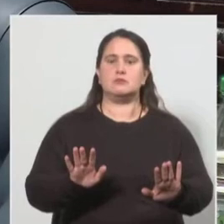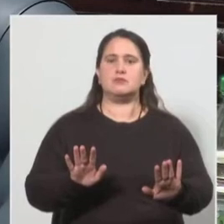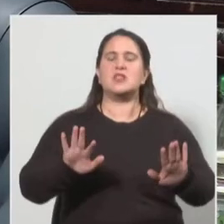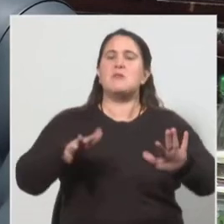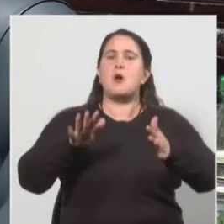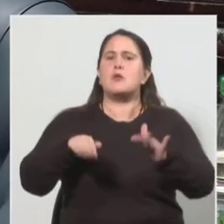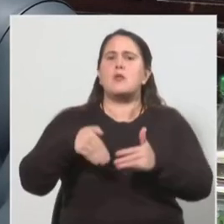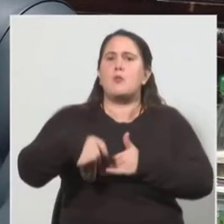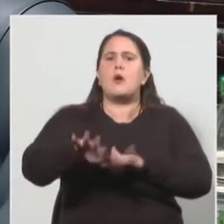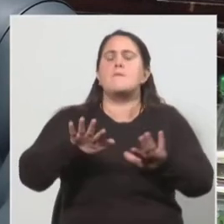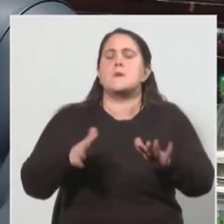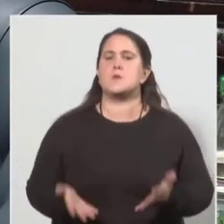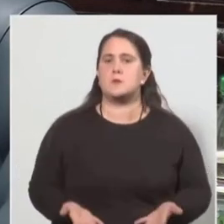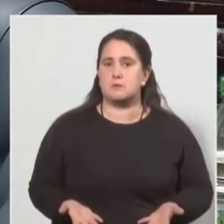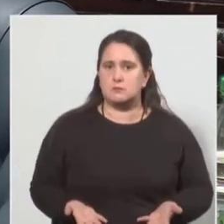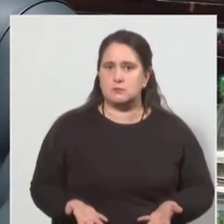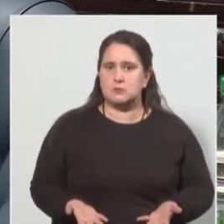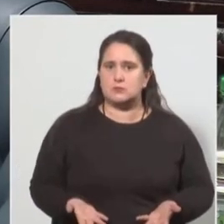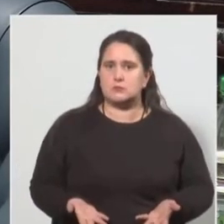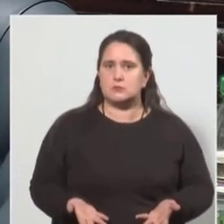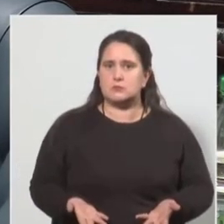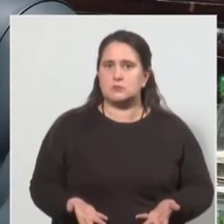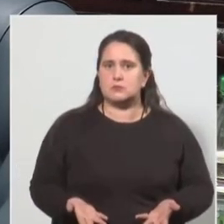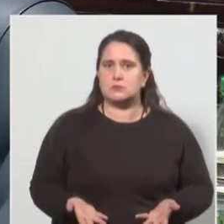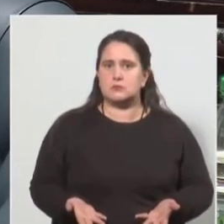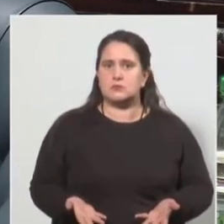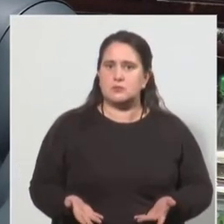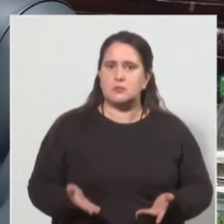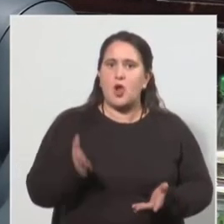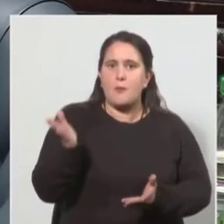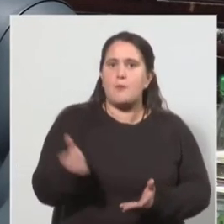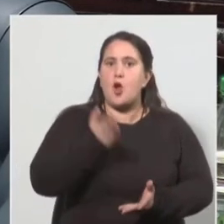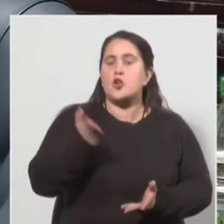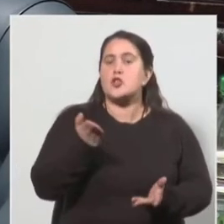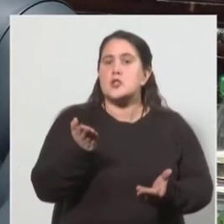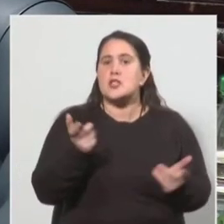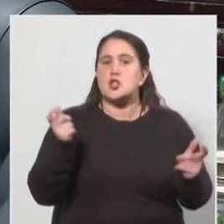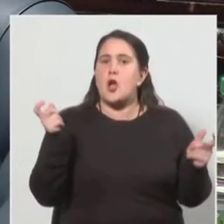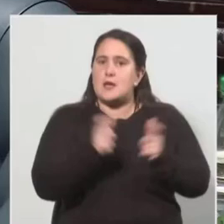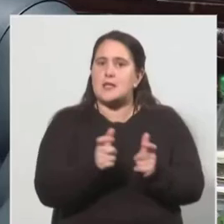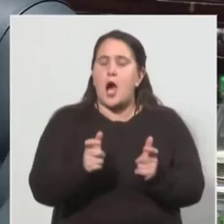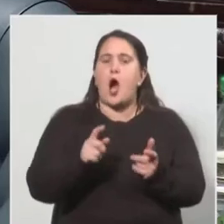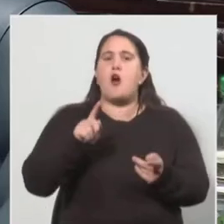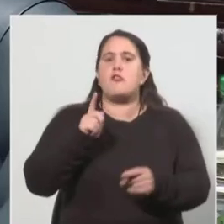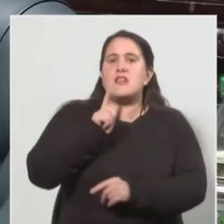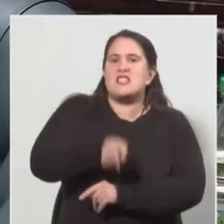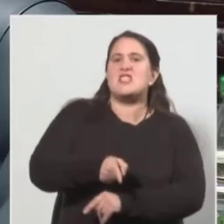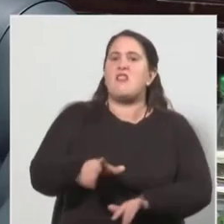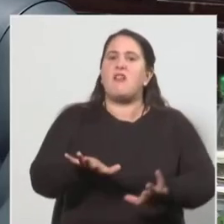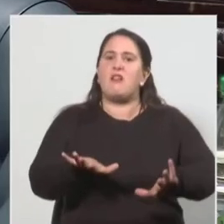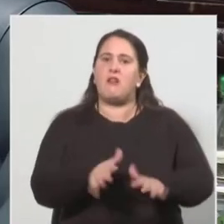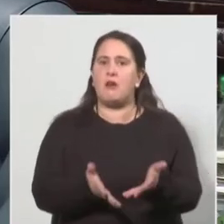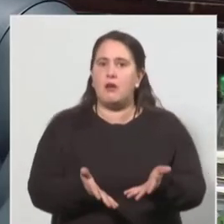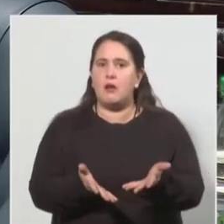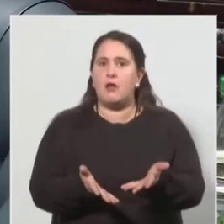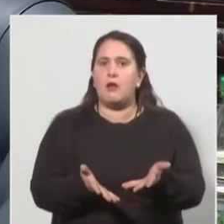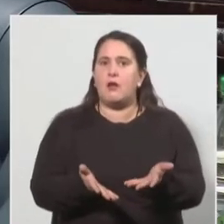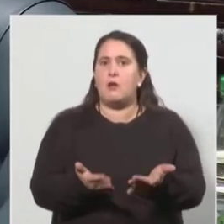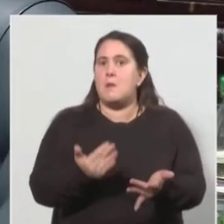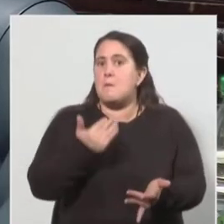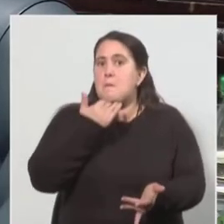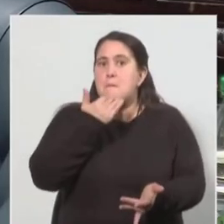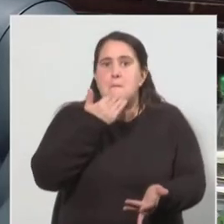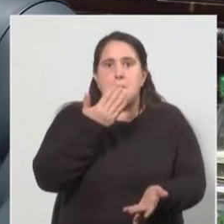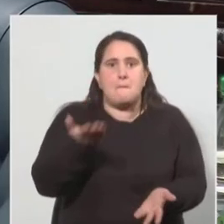¿Qué pasó después? ¿Cómo siguió el proceso en la Cancillería? ¿Qué decisiones se tomaron en la Cancillería?